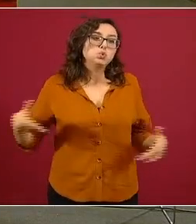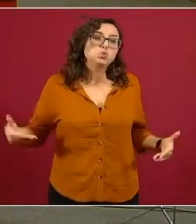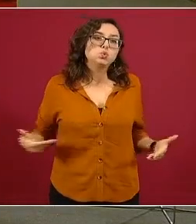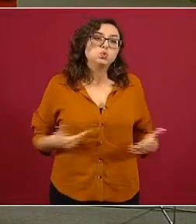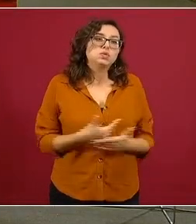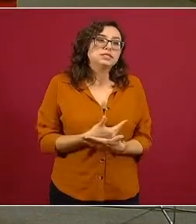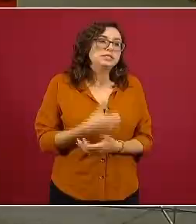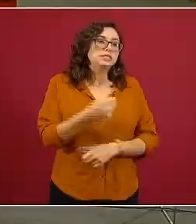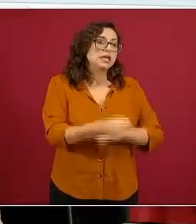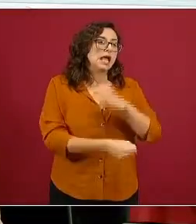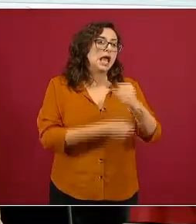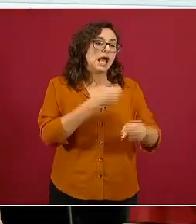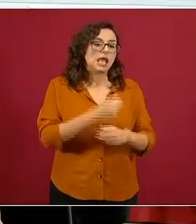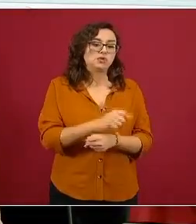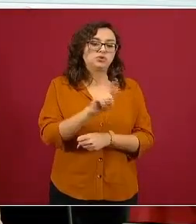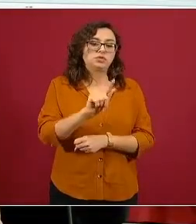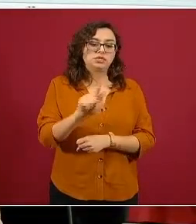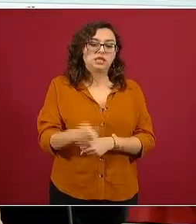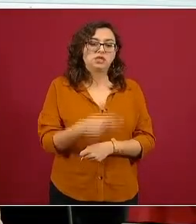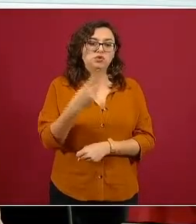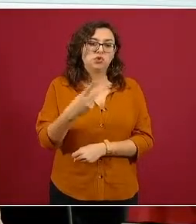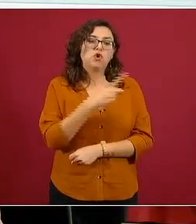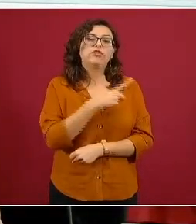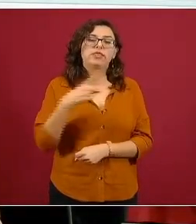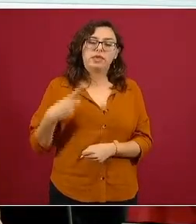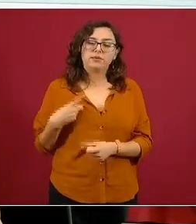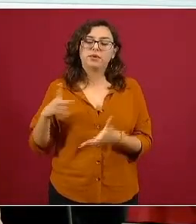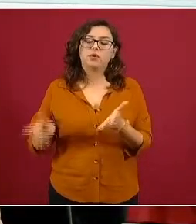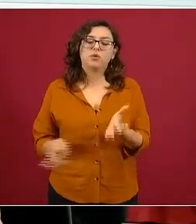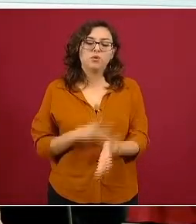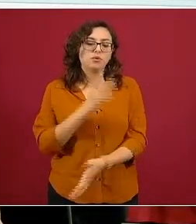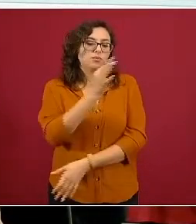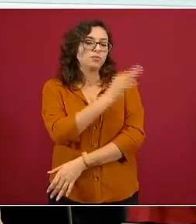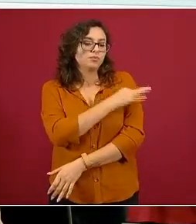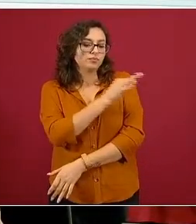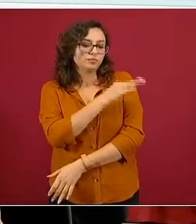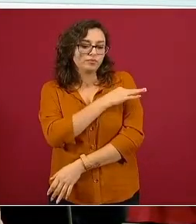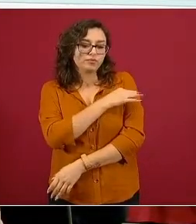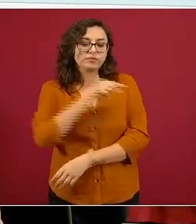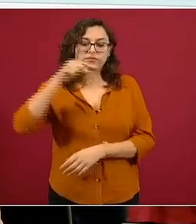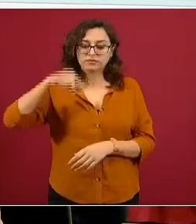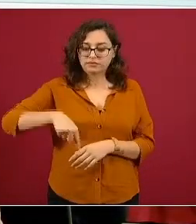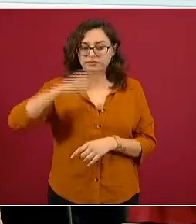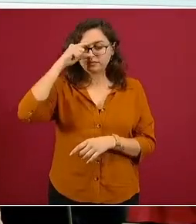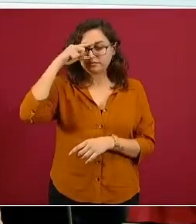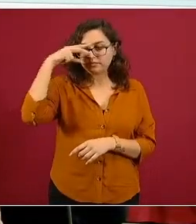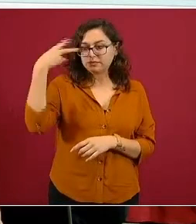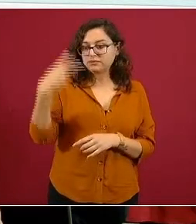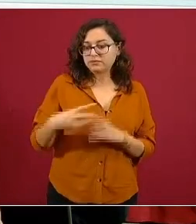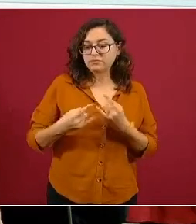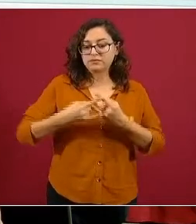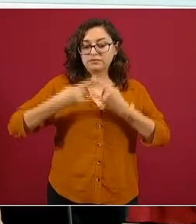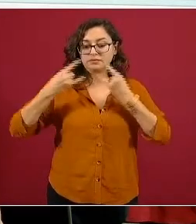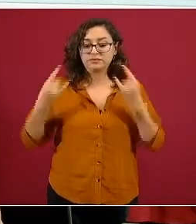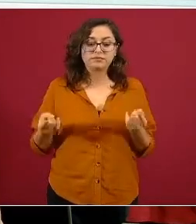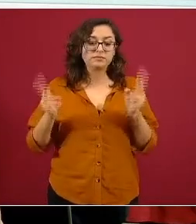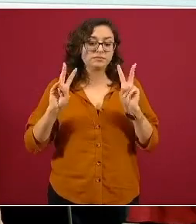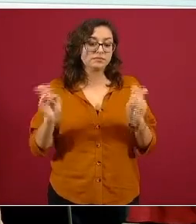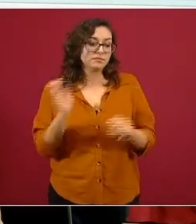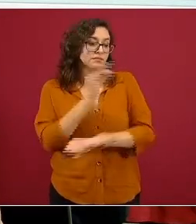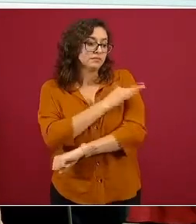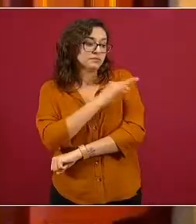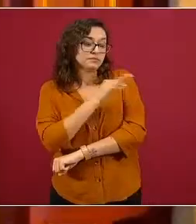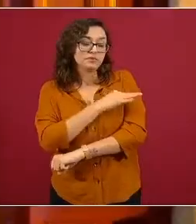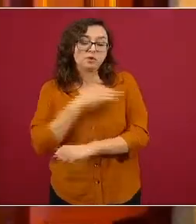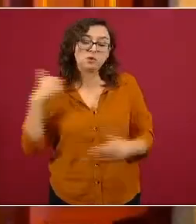que el 72, acude a vacunarte contra el sarampión. Bueno, en México tenemos una gran historia en el programa de vacunación, se han vacunado